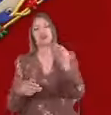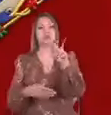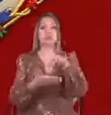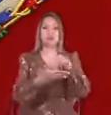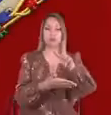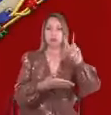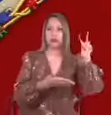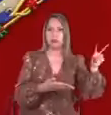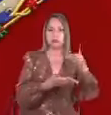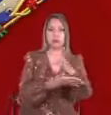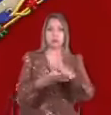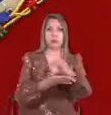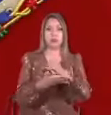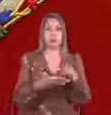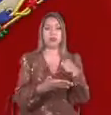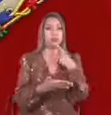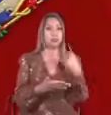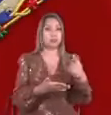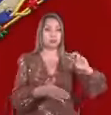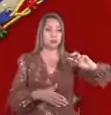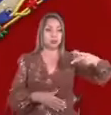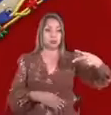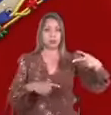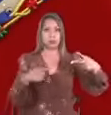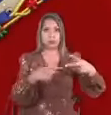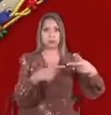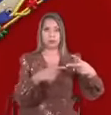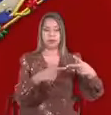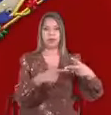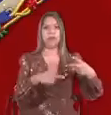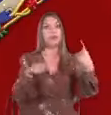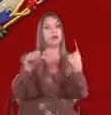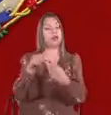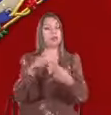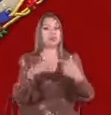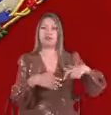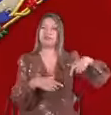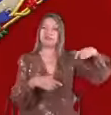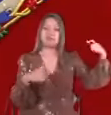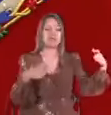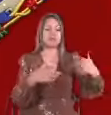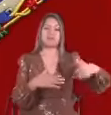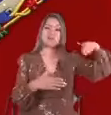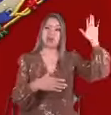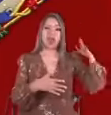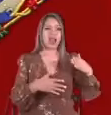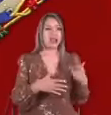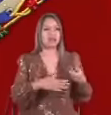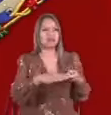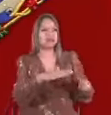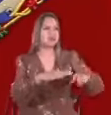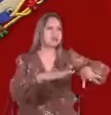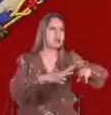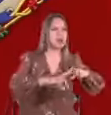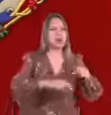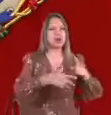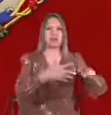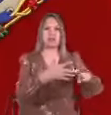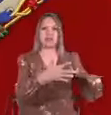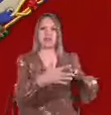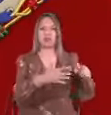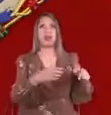Distrito Metropolitano de Quito fue la segunda zona con mayor cantidad de delitos en Ecuador, solo por debajo de la zona que integra